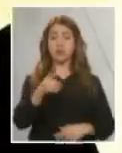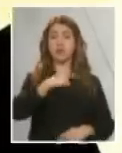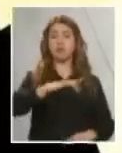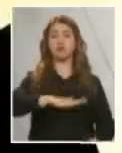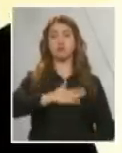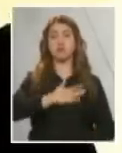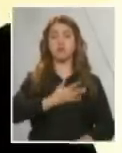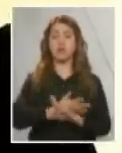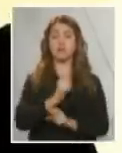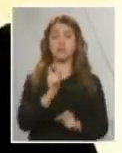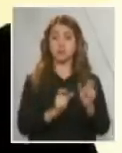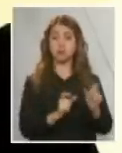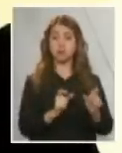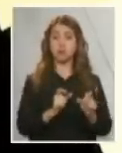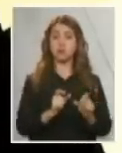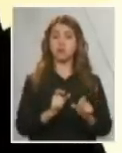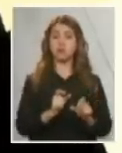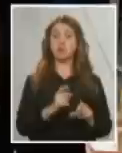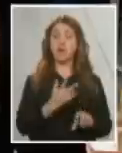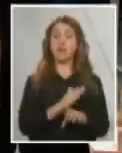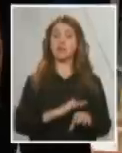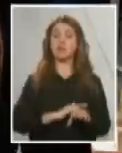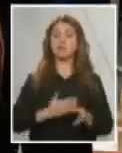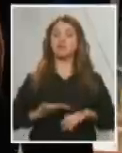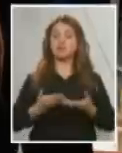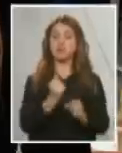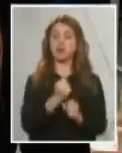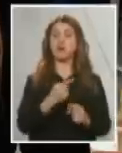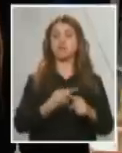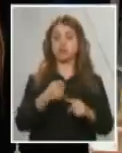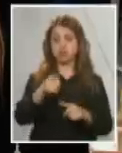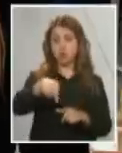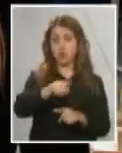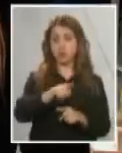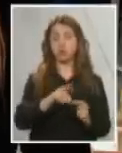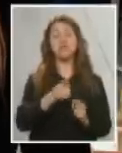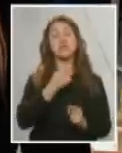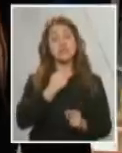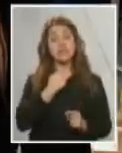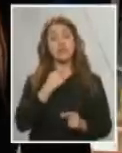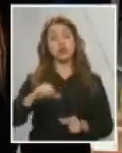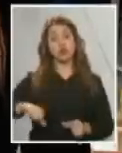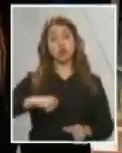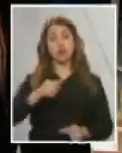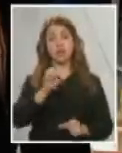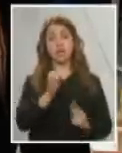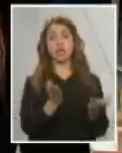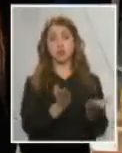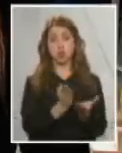sienten que hay gente que está dispuesta a trabajar por ellos. Creo que es interesante que jóvenes estudiantes estén